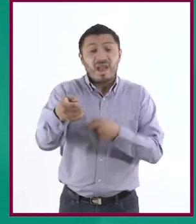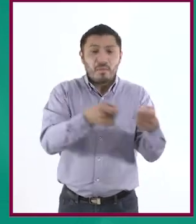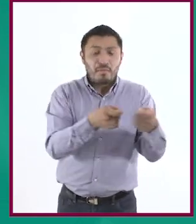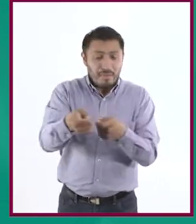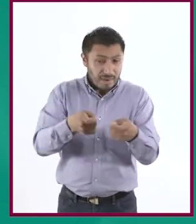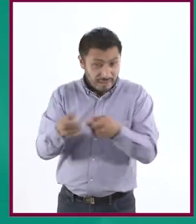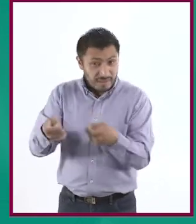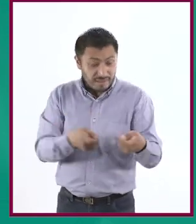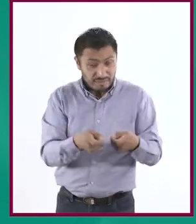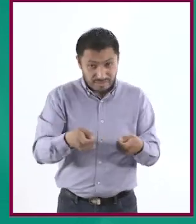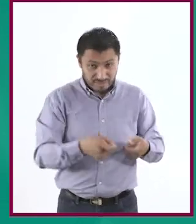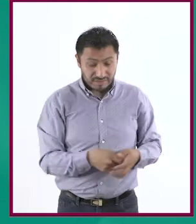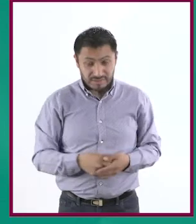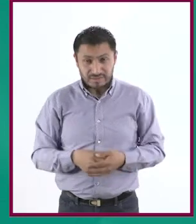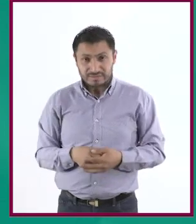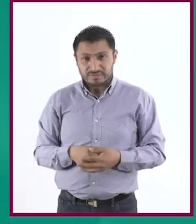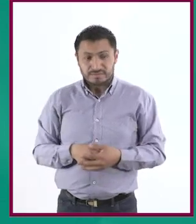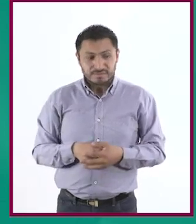manipularla.